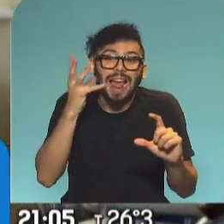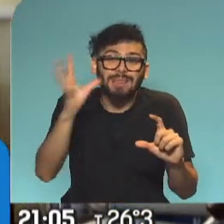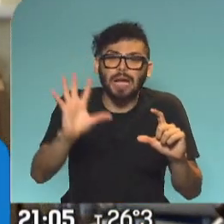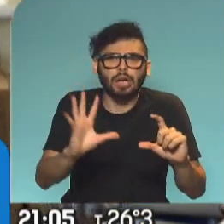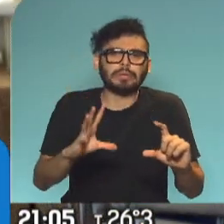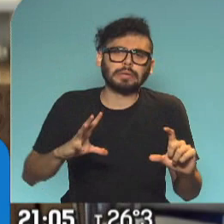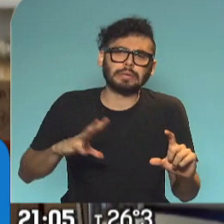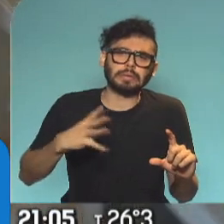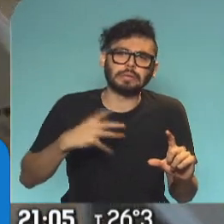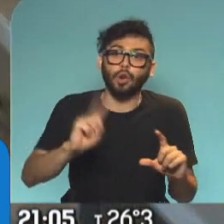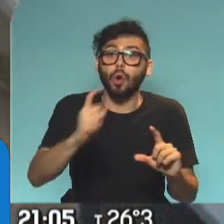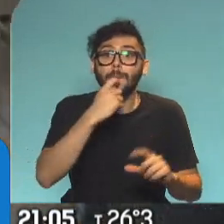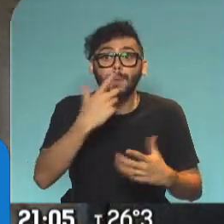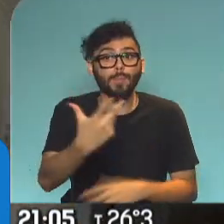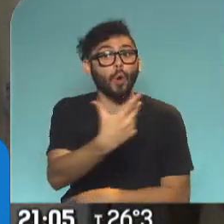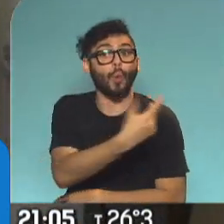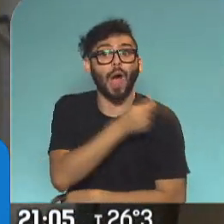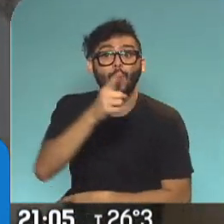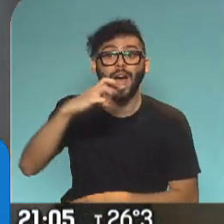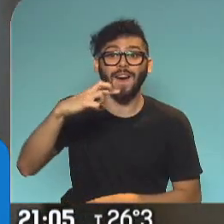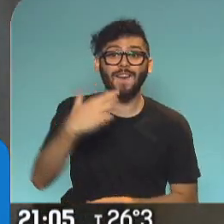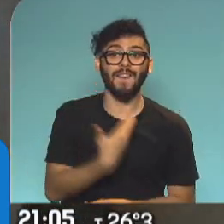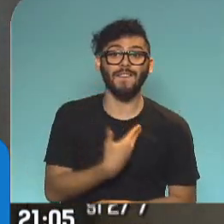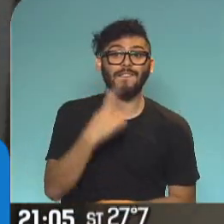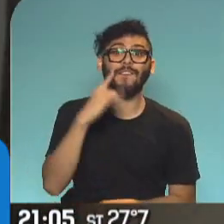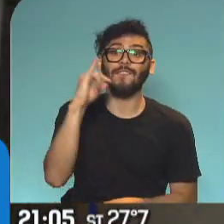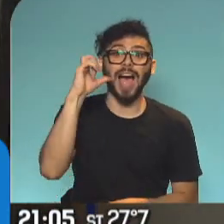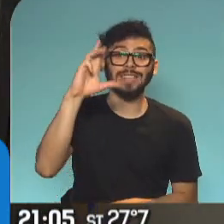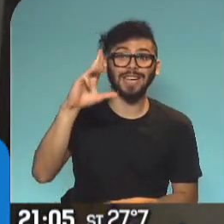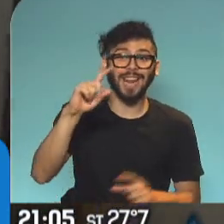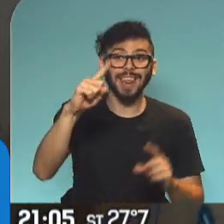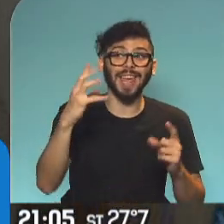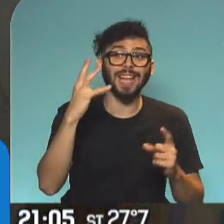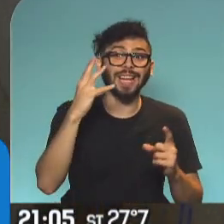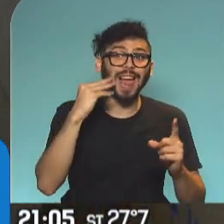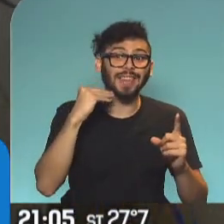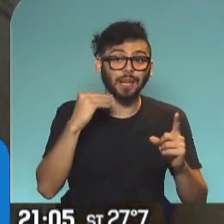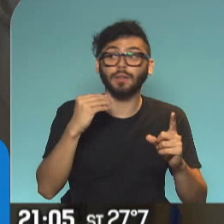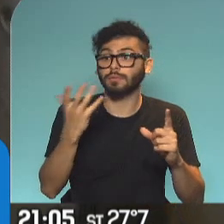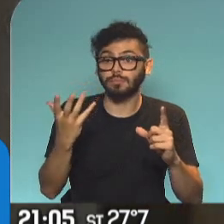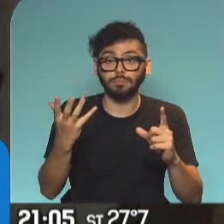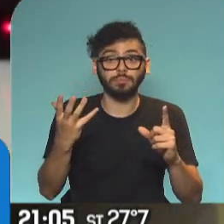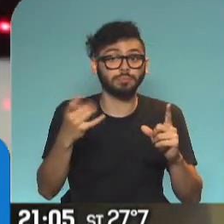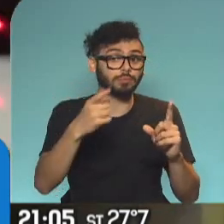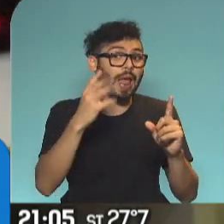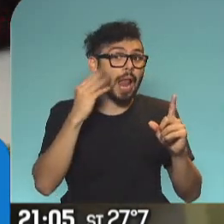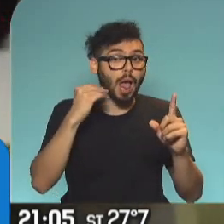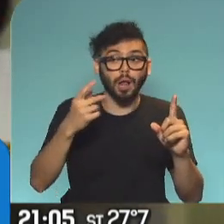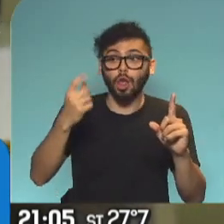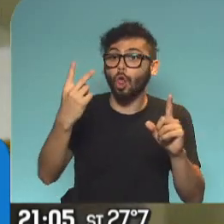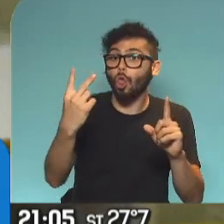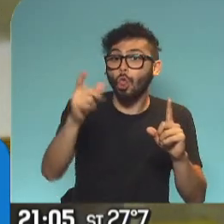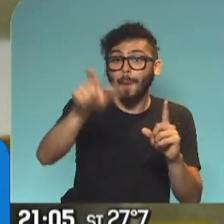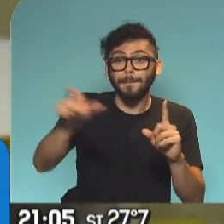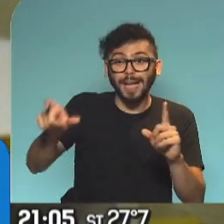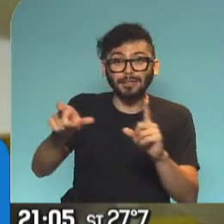pasó con la vacuna de Pfizer en Inglaterra, que le empezaron a poner y se la colocaron a dos personales